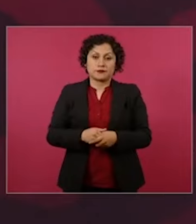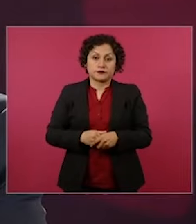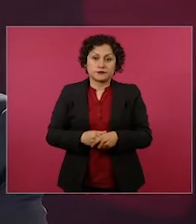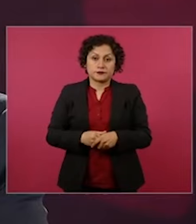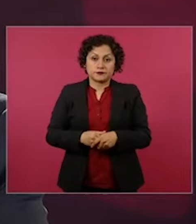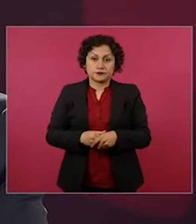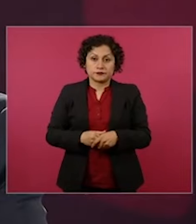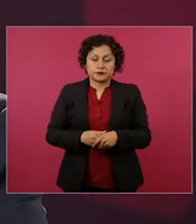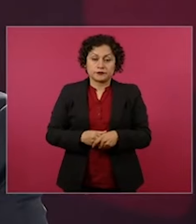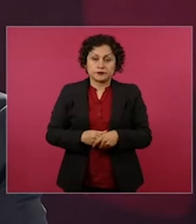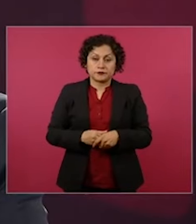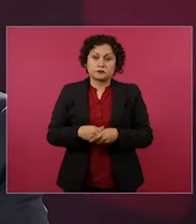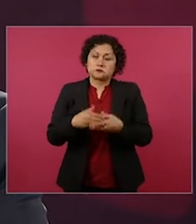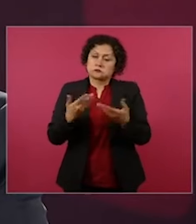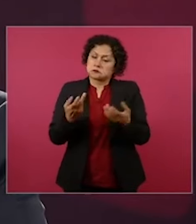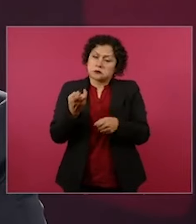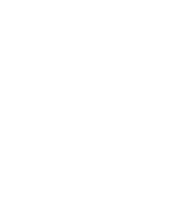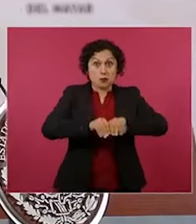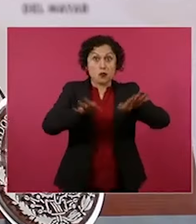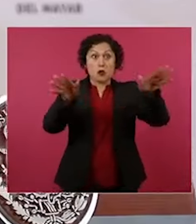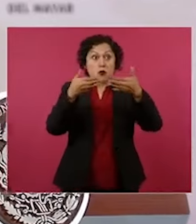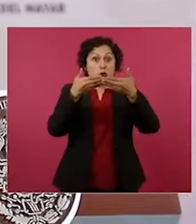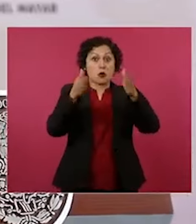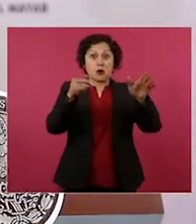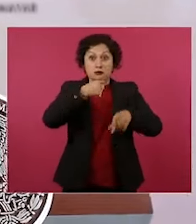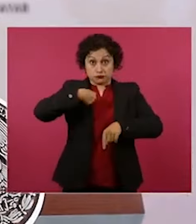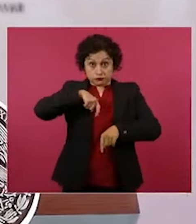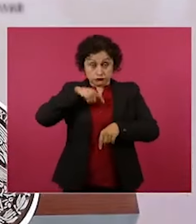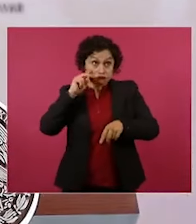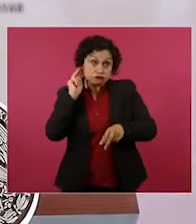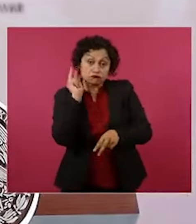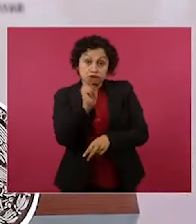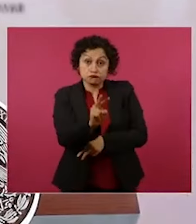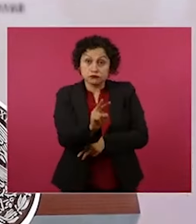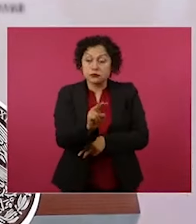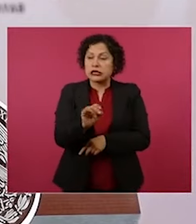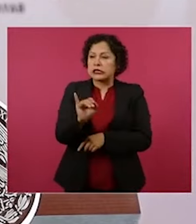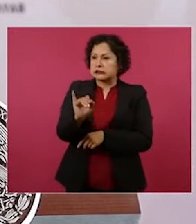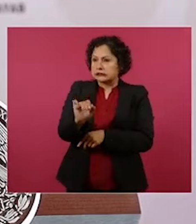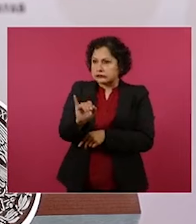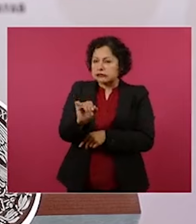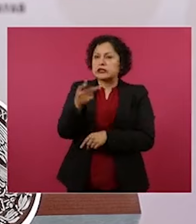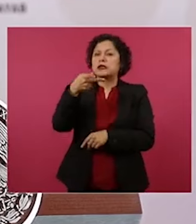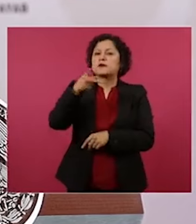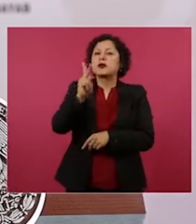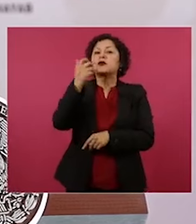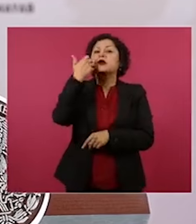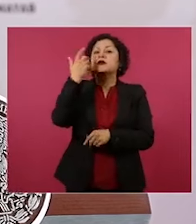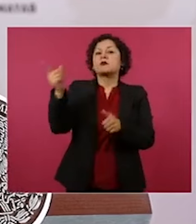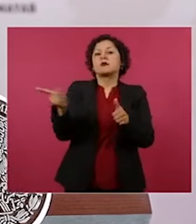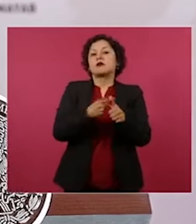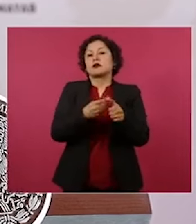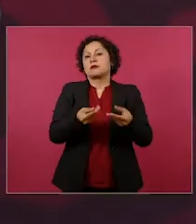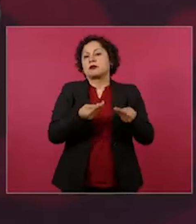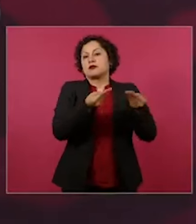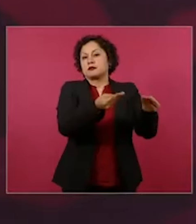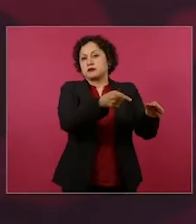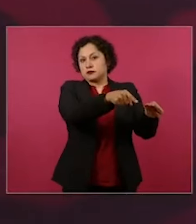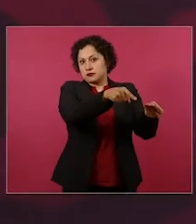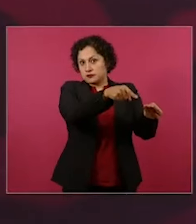Y estamos trabajando en eso. Queremos entregarlo a ellos primero,